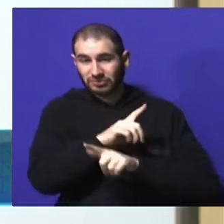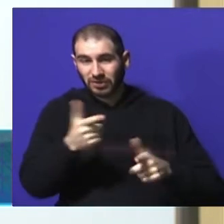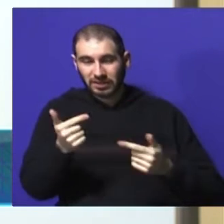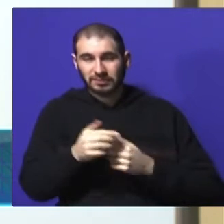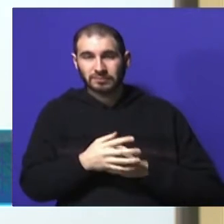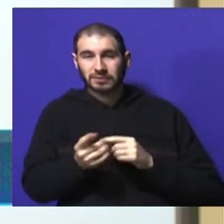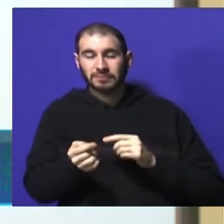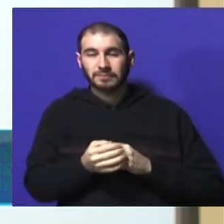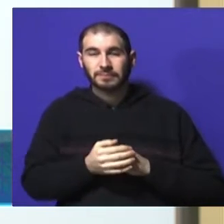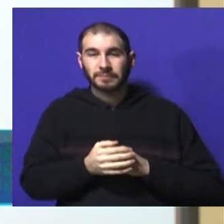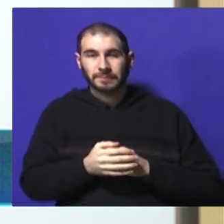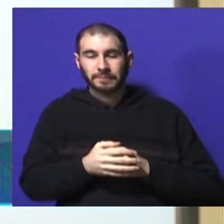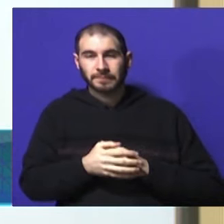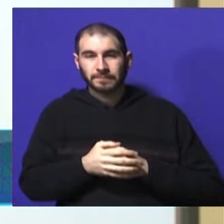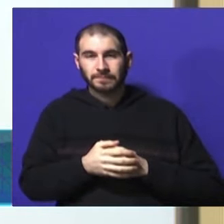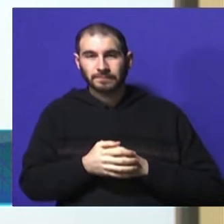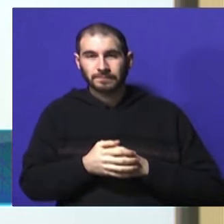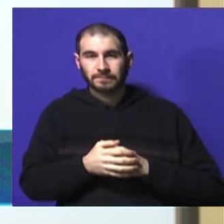respecto, así que